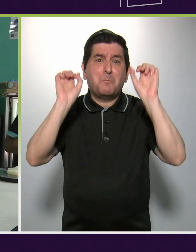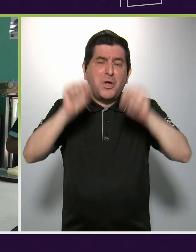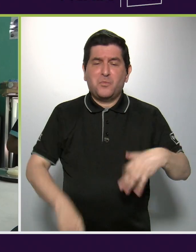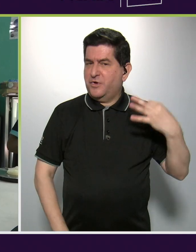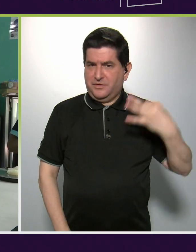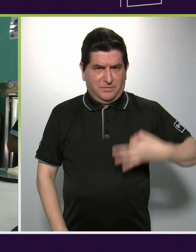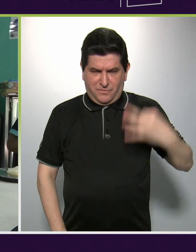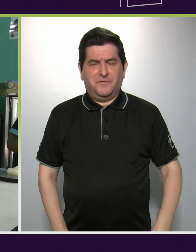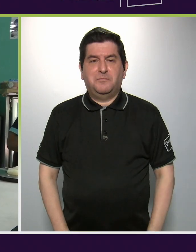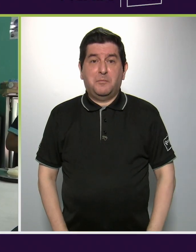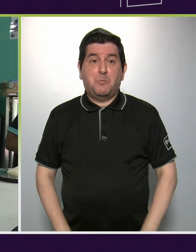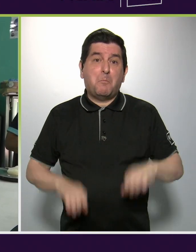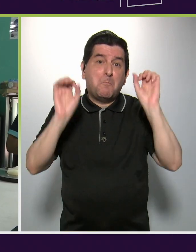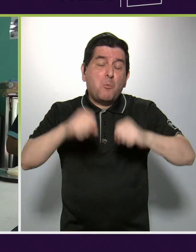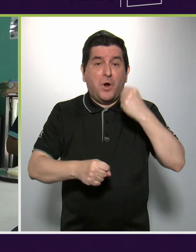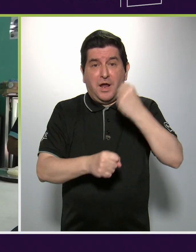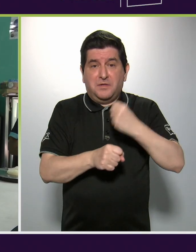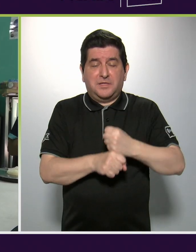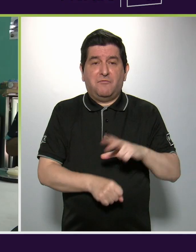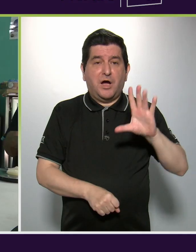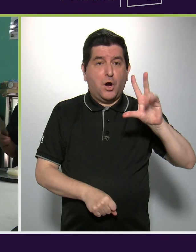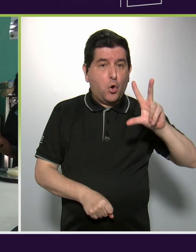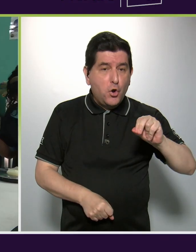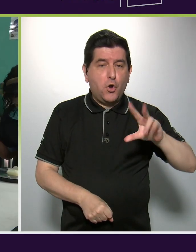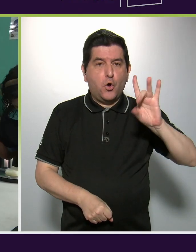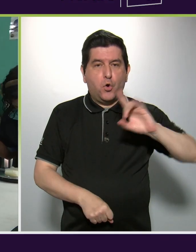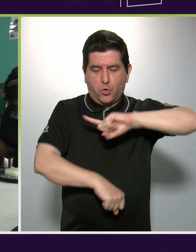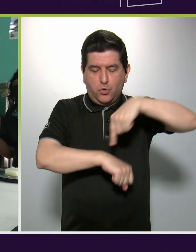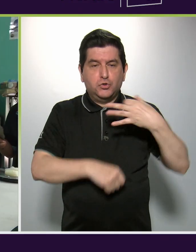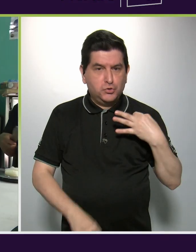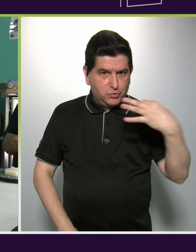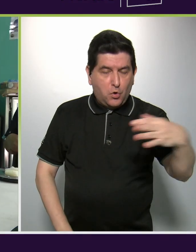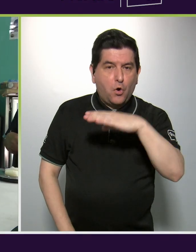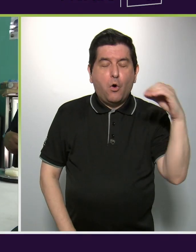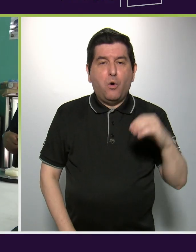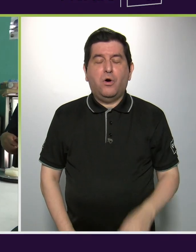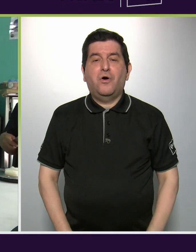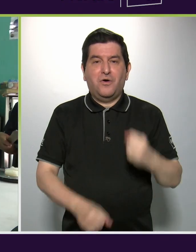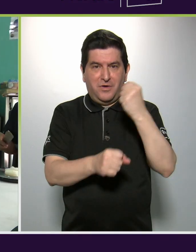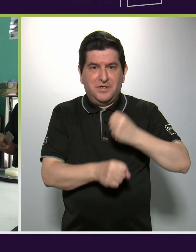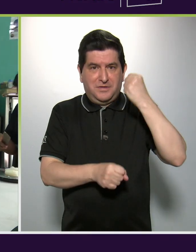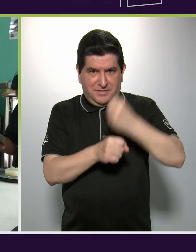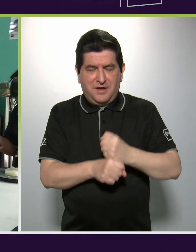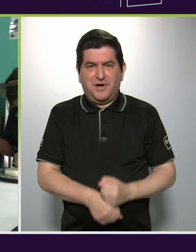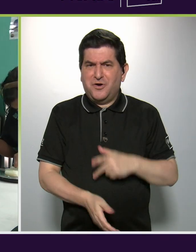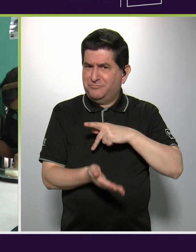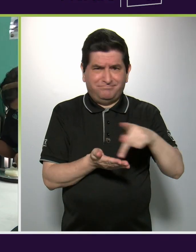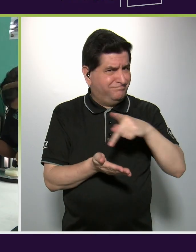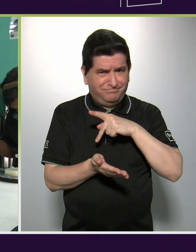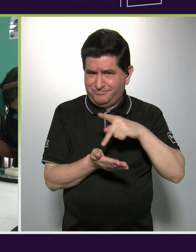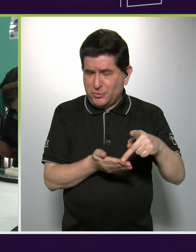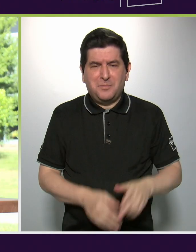horas diarias, o puede ser inclusive un trabajo que en lugar de recibir una remuneración real, recibe un estímulo o un subsidio. Se